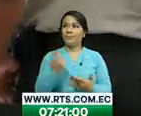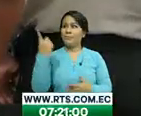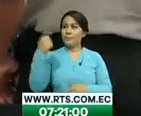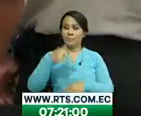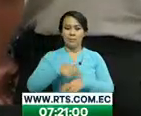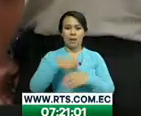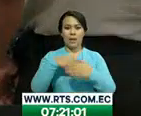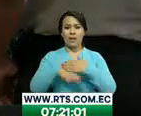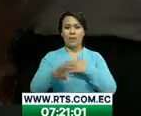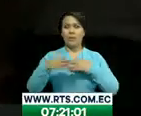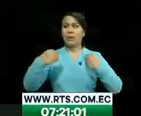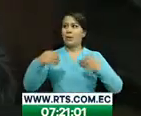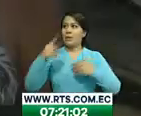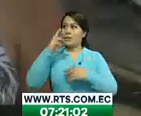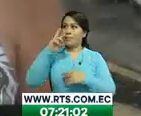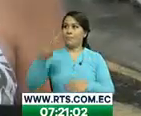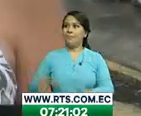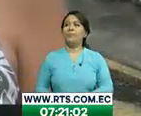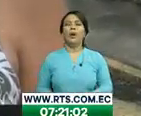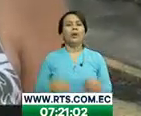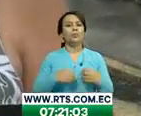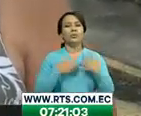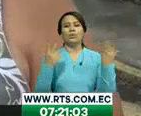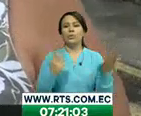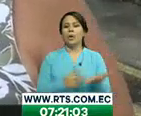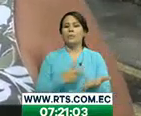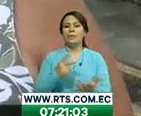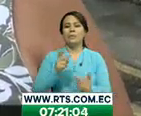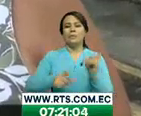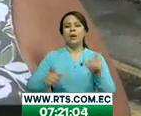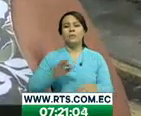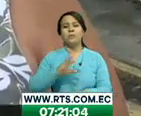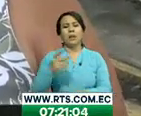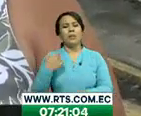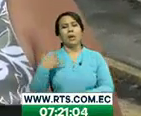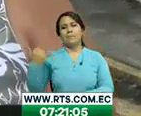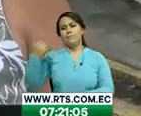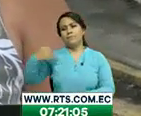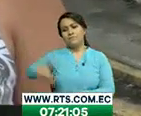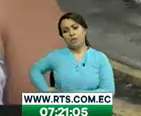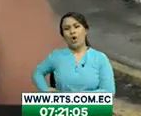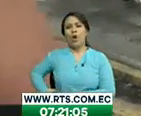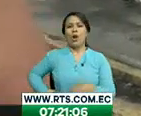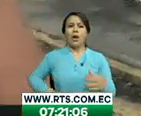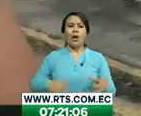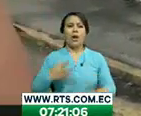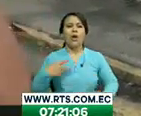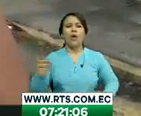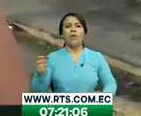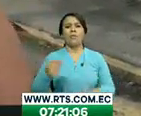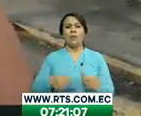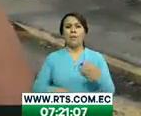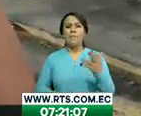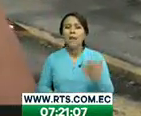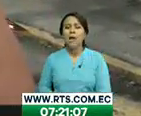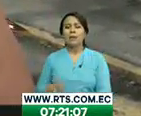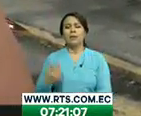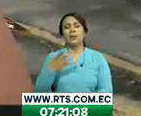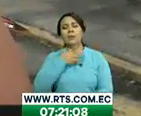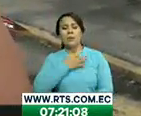al interior de un centro comercial. Muchas veces los delincuentes andan armados y lo que quieren es algo de valor,